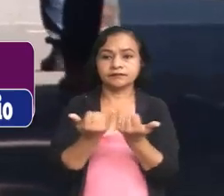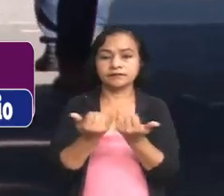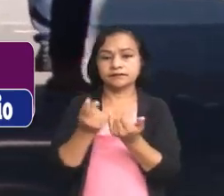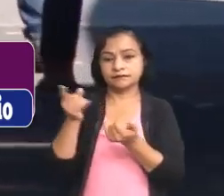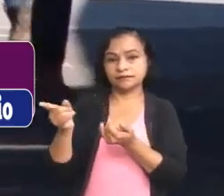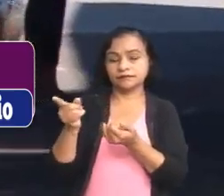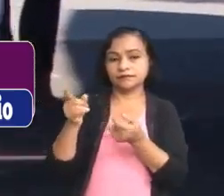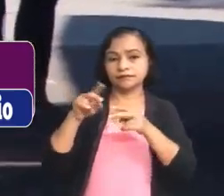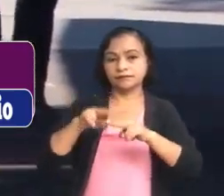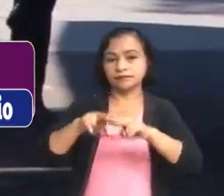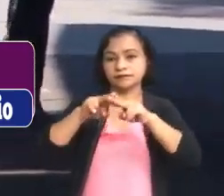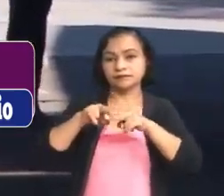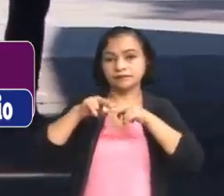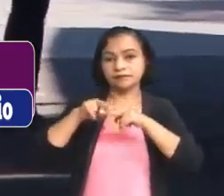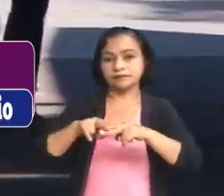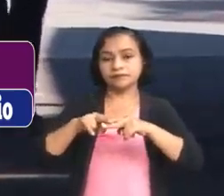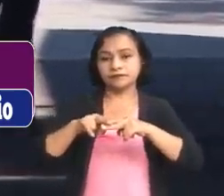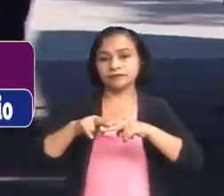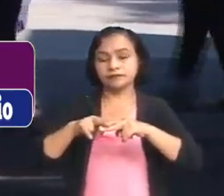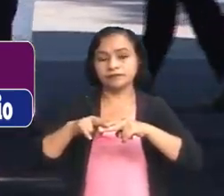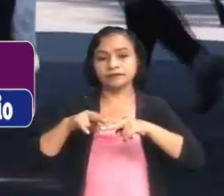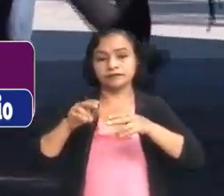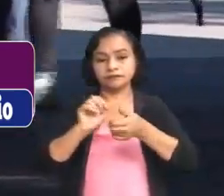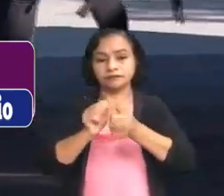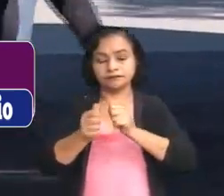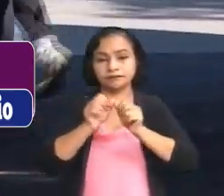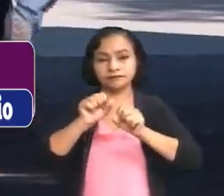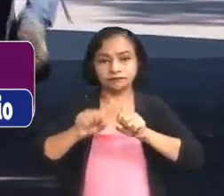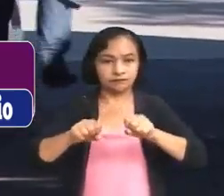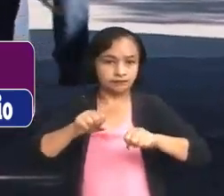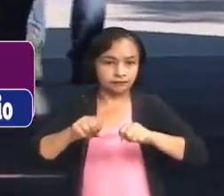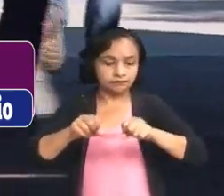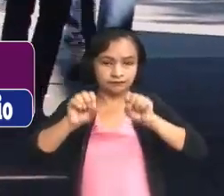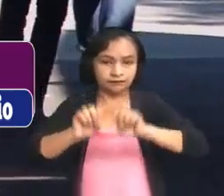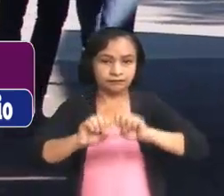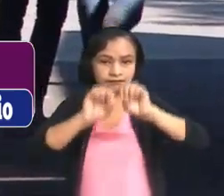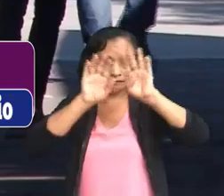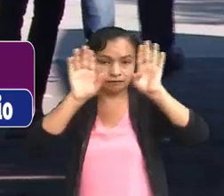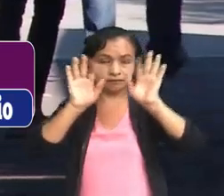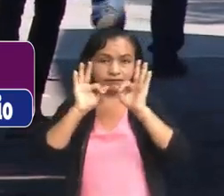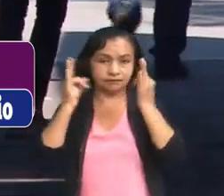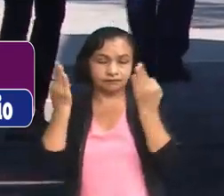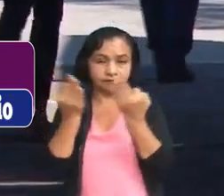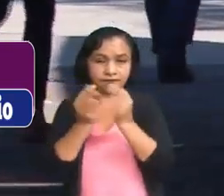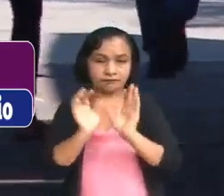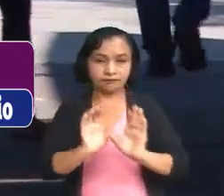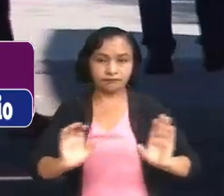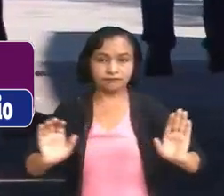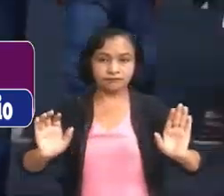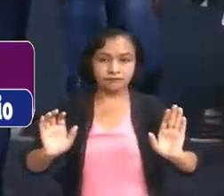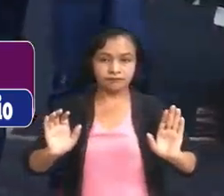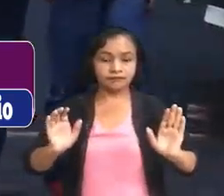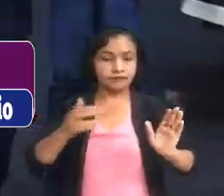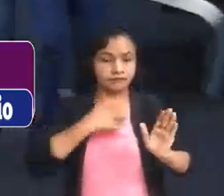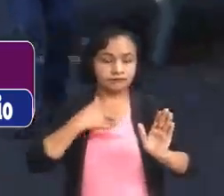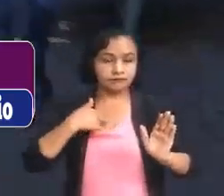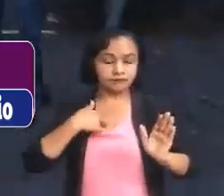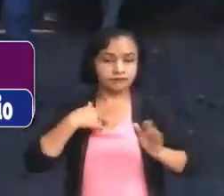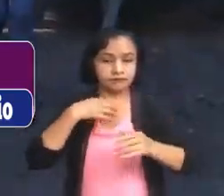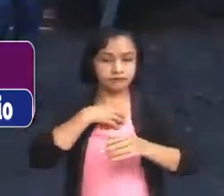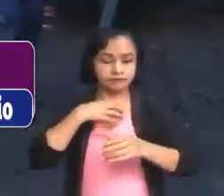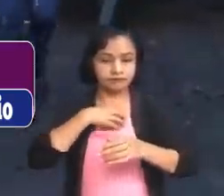decía, bueno, en los parques vos ves también máquinas de hacer ejercicio. Uno puede ir en la mañana, en familia, con los niños y haces uso